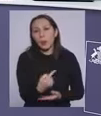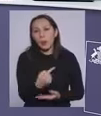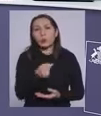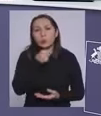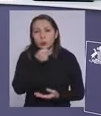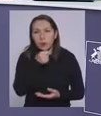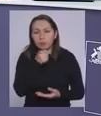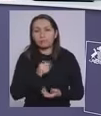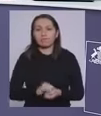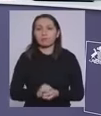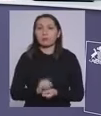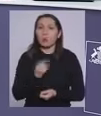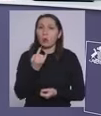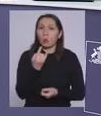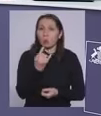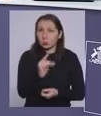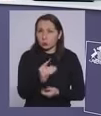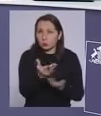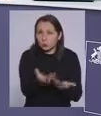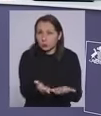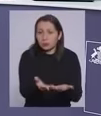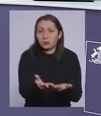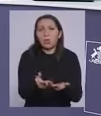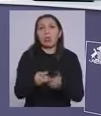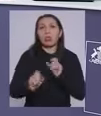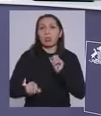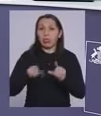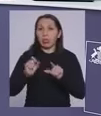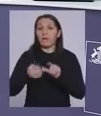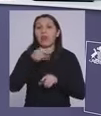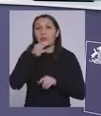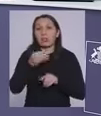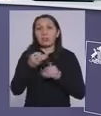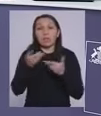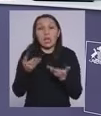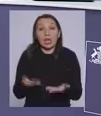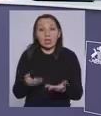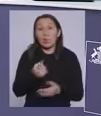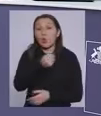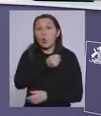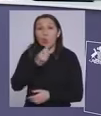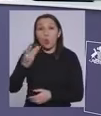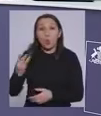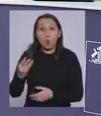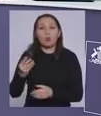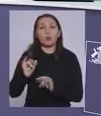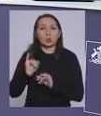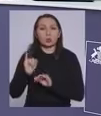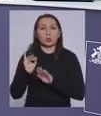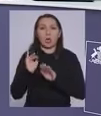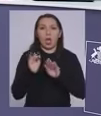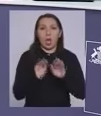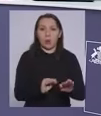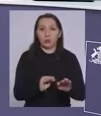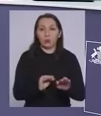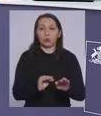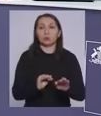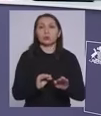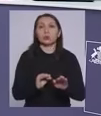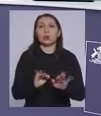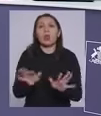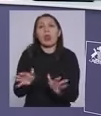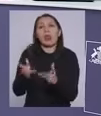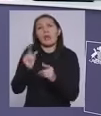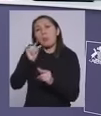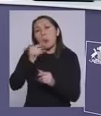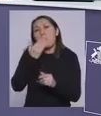Sí, ahora preguntarle porque usted defiende, dice que con esta, que las cifras en el fondo avalan esta